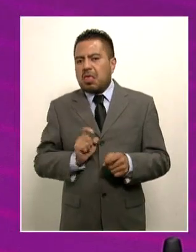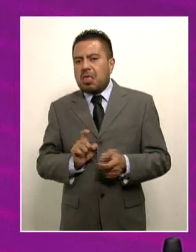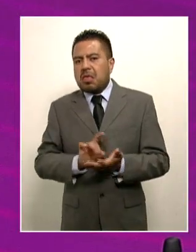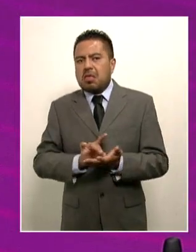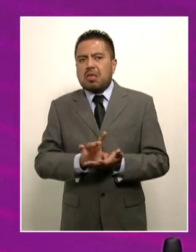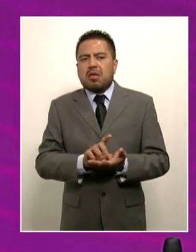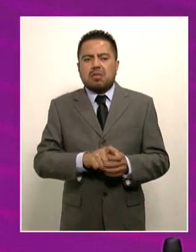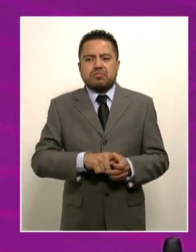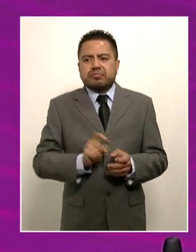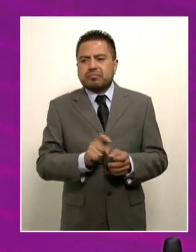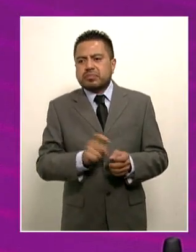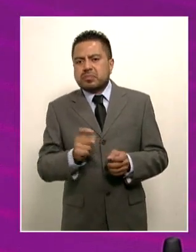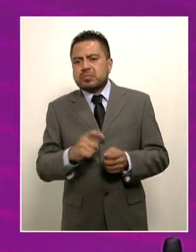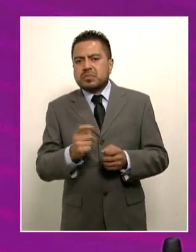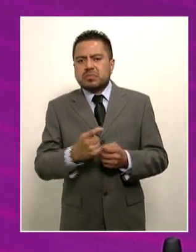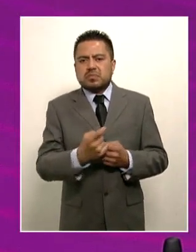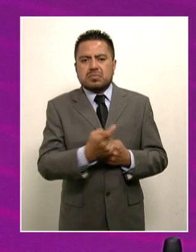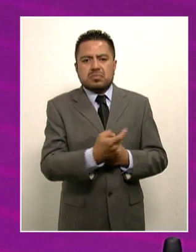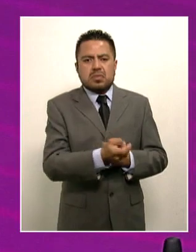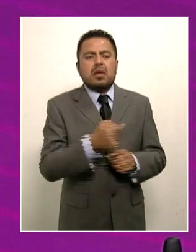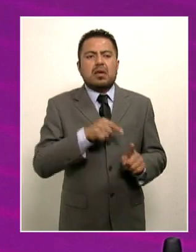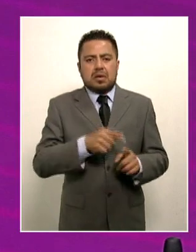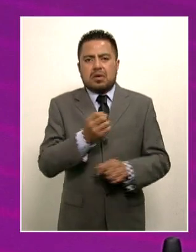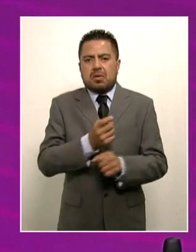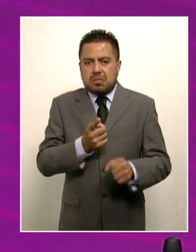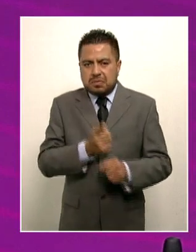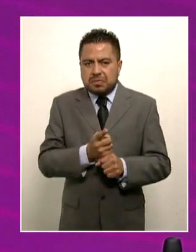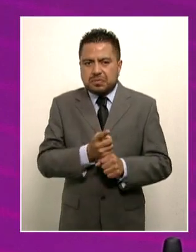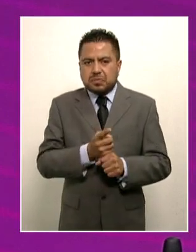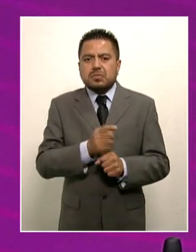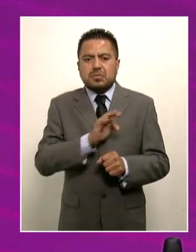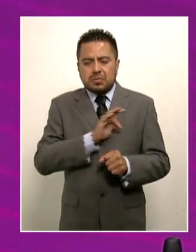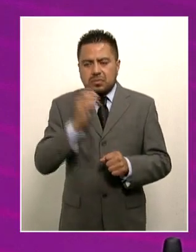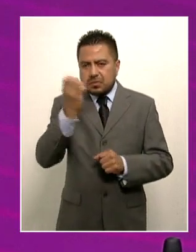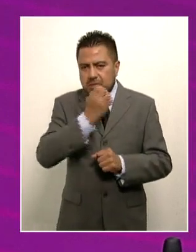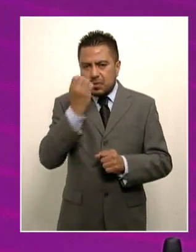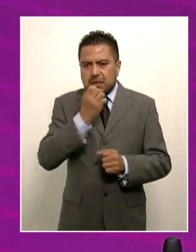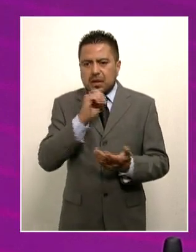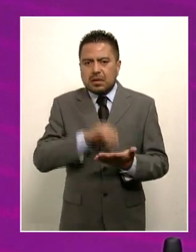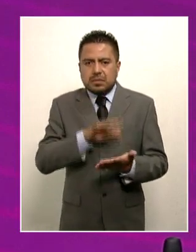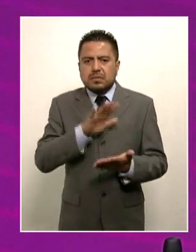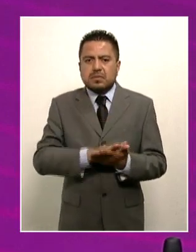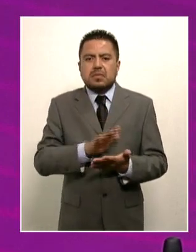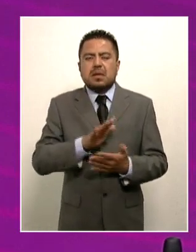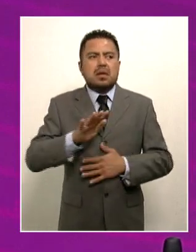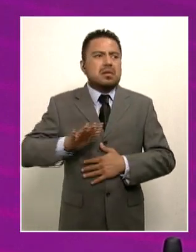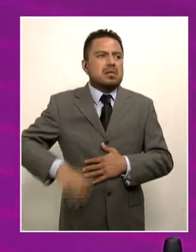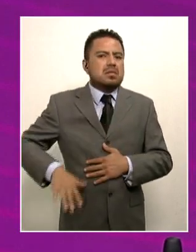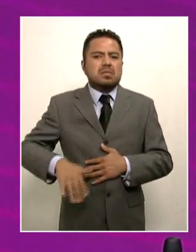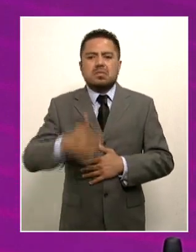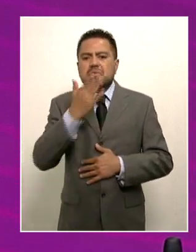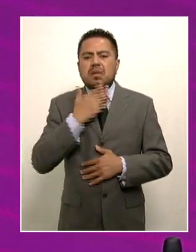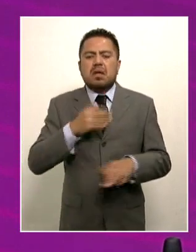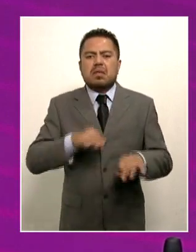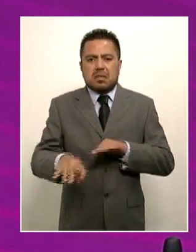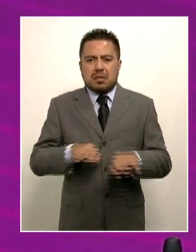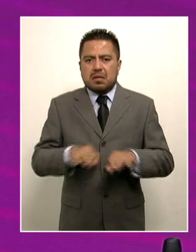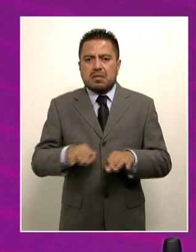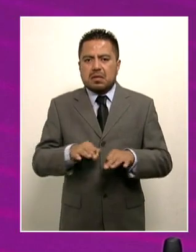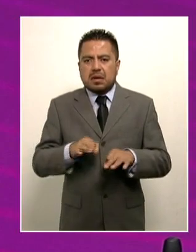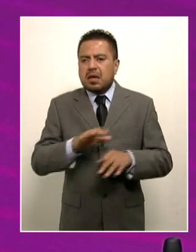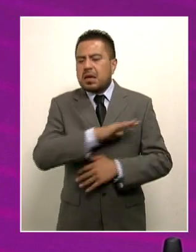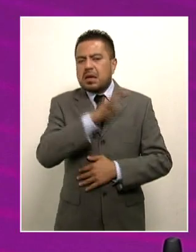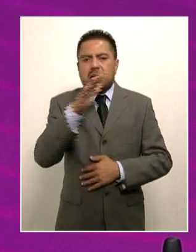de esa posibilidad, ¿no?, de contar con una escuela y mucho menos con un trabajo, ¿no? Entonces,